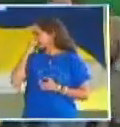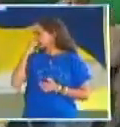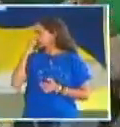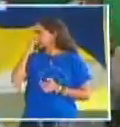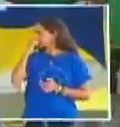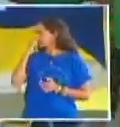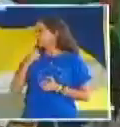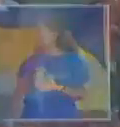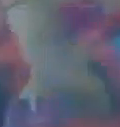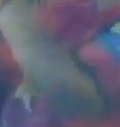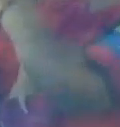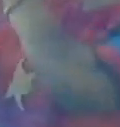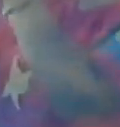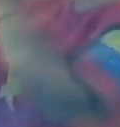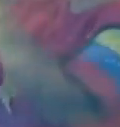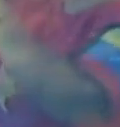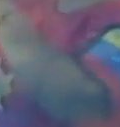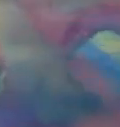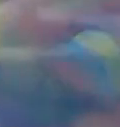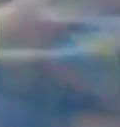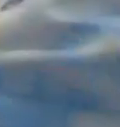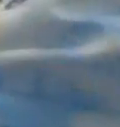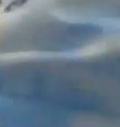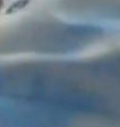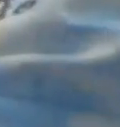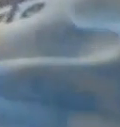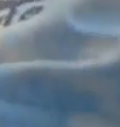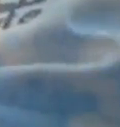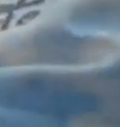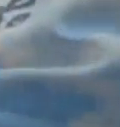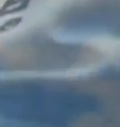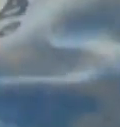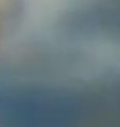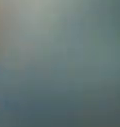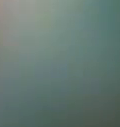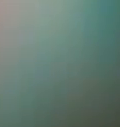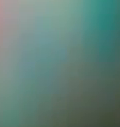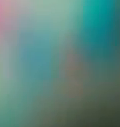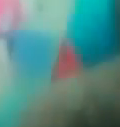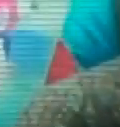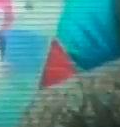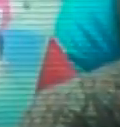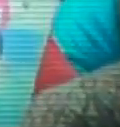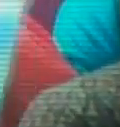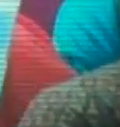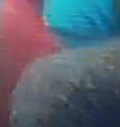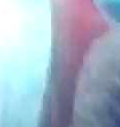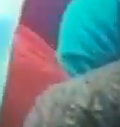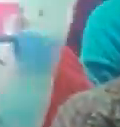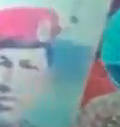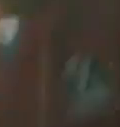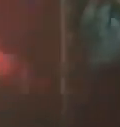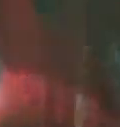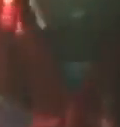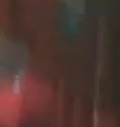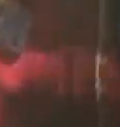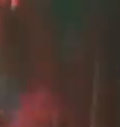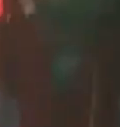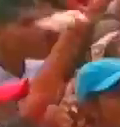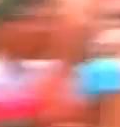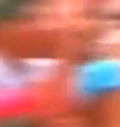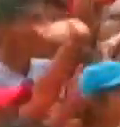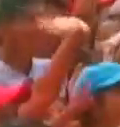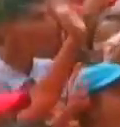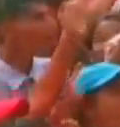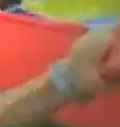¿Cómo es? ¿Cómo es? Constituyente se garantizará la paz a todos y cada uno de los venezolanos.